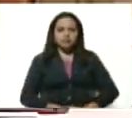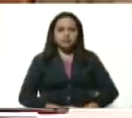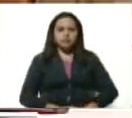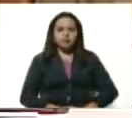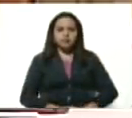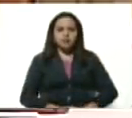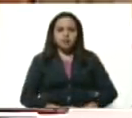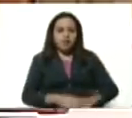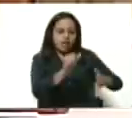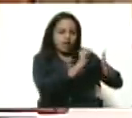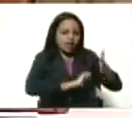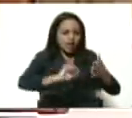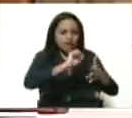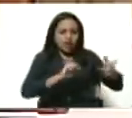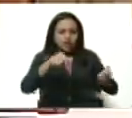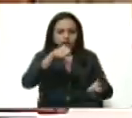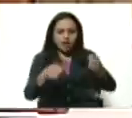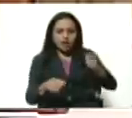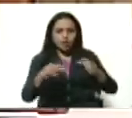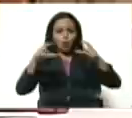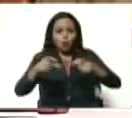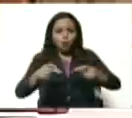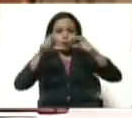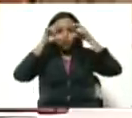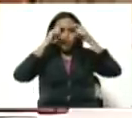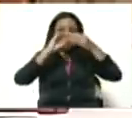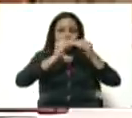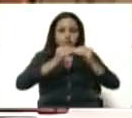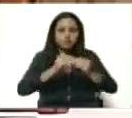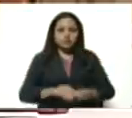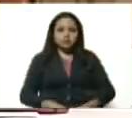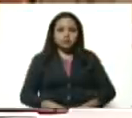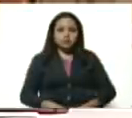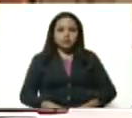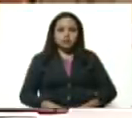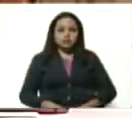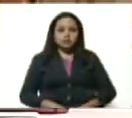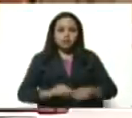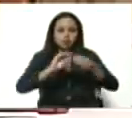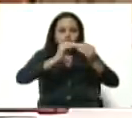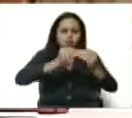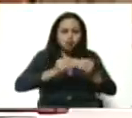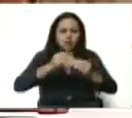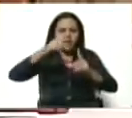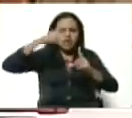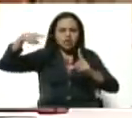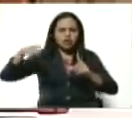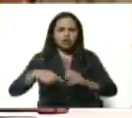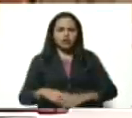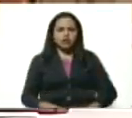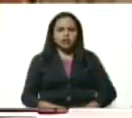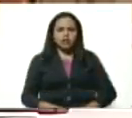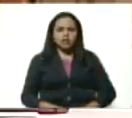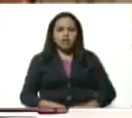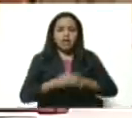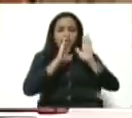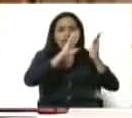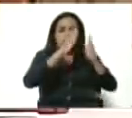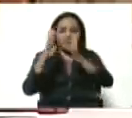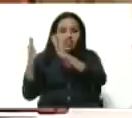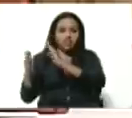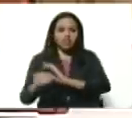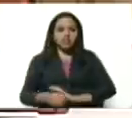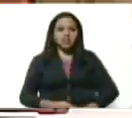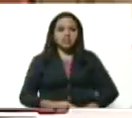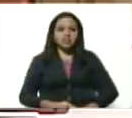autolavados ópticas reparaciones electrónicas papelería y librería heladería de